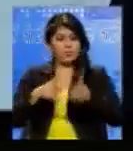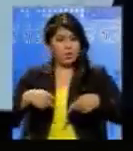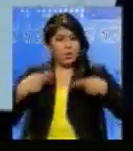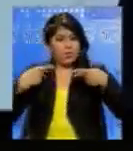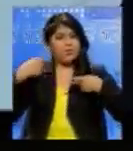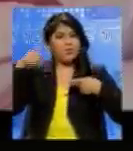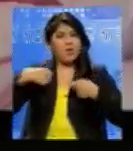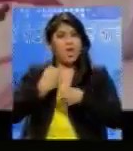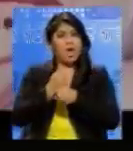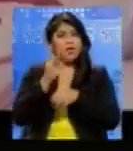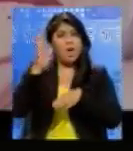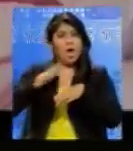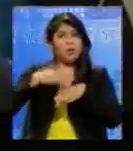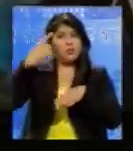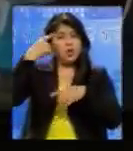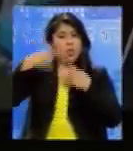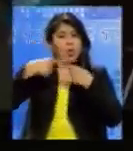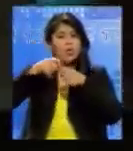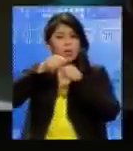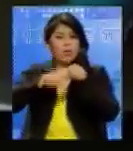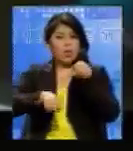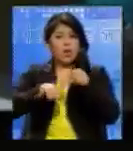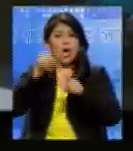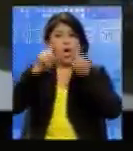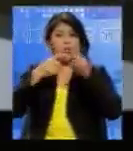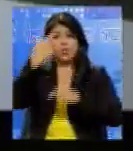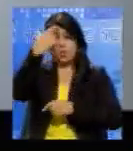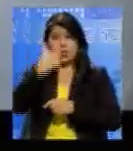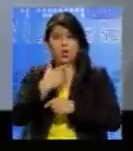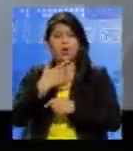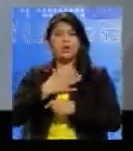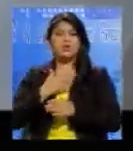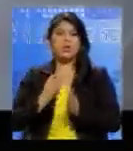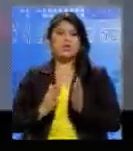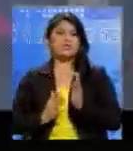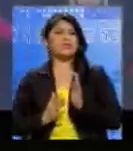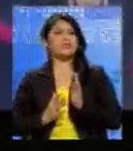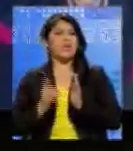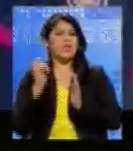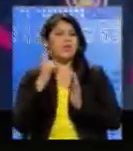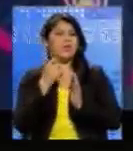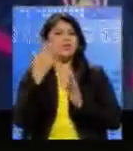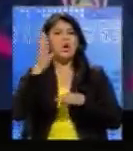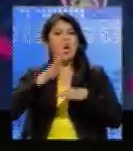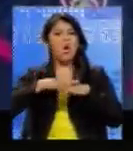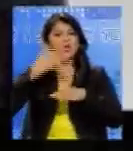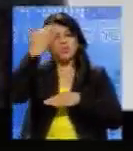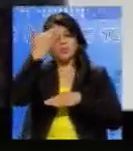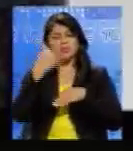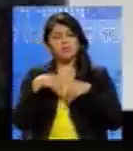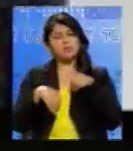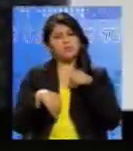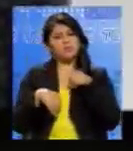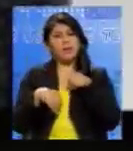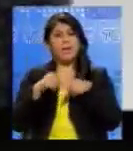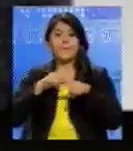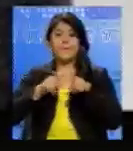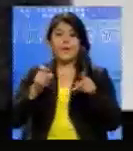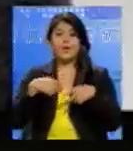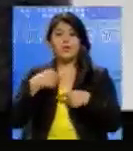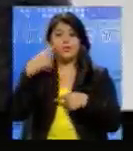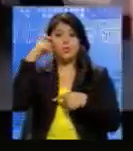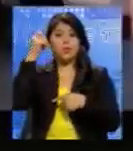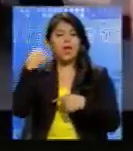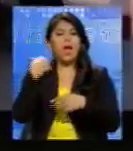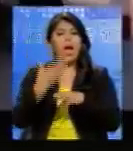un aneurisma cuando se rompe. Ciertas partes de su cuerpo quedaron paralizadas debido a un derrame cerebral. La española Virginia